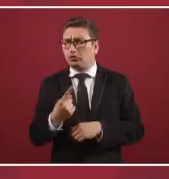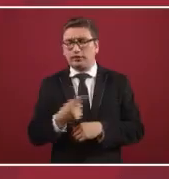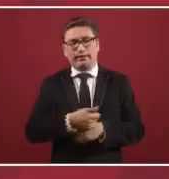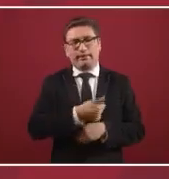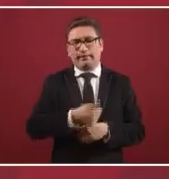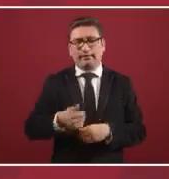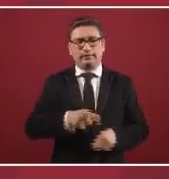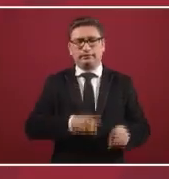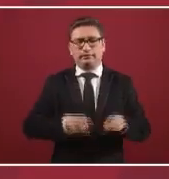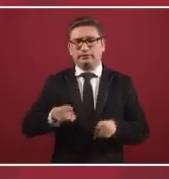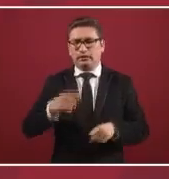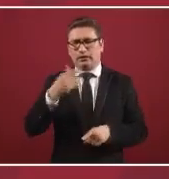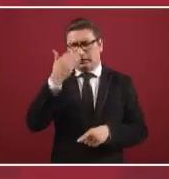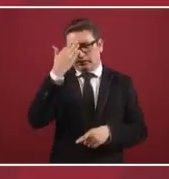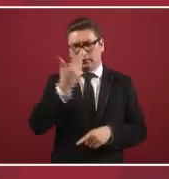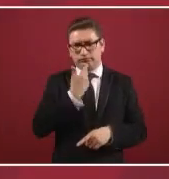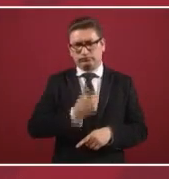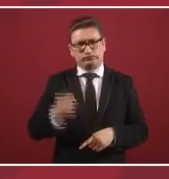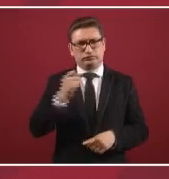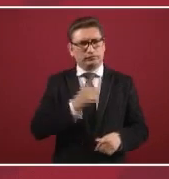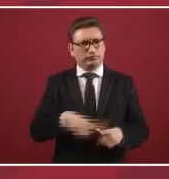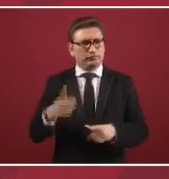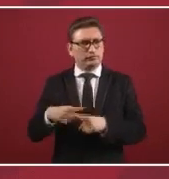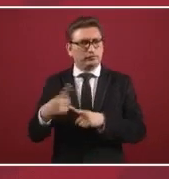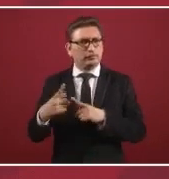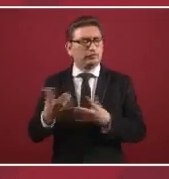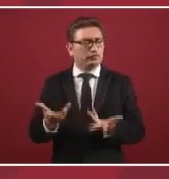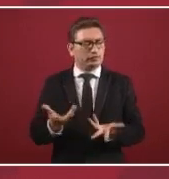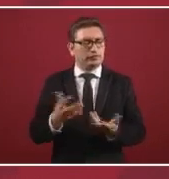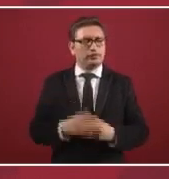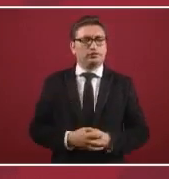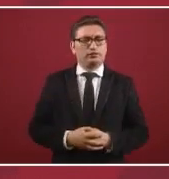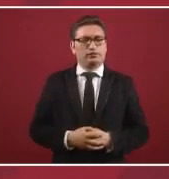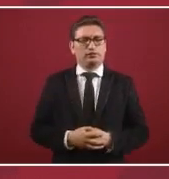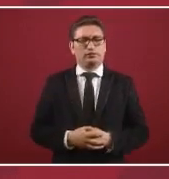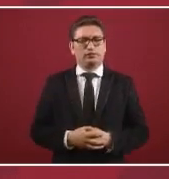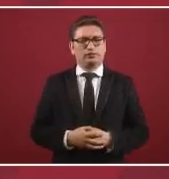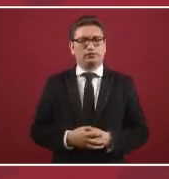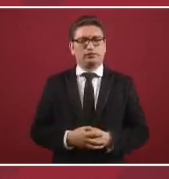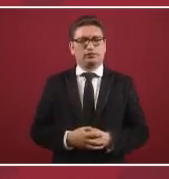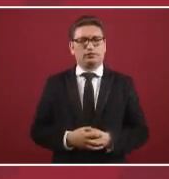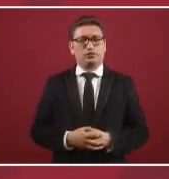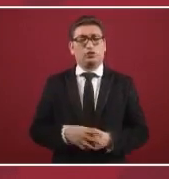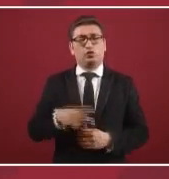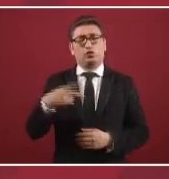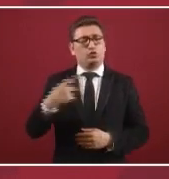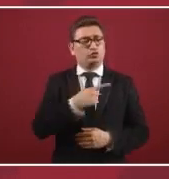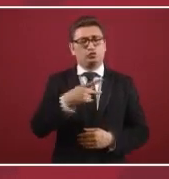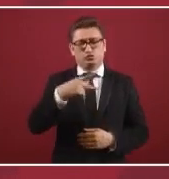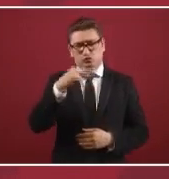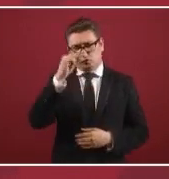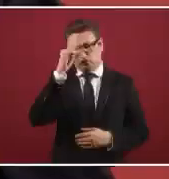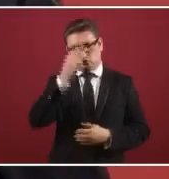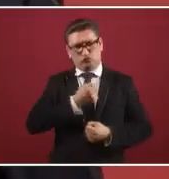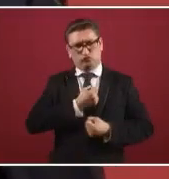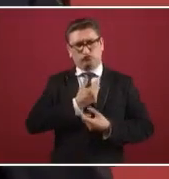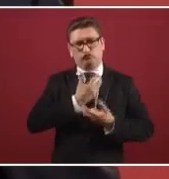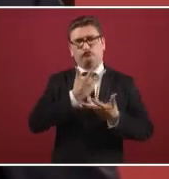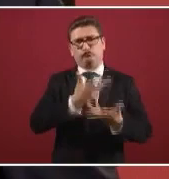habilidades, o expresan su inteligencia de una forma mejor que